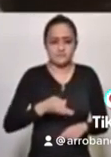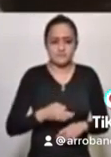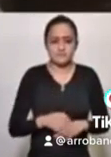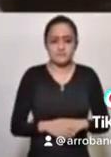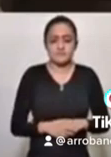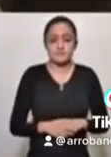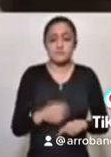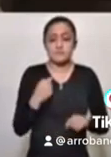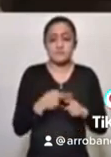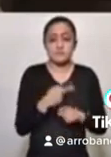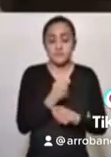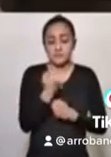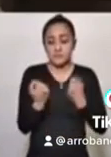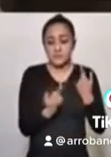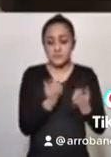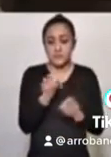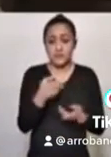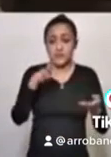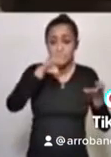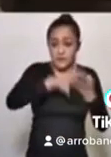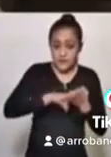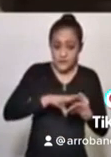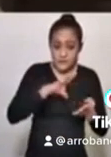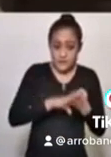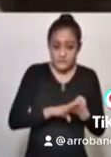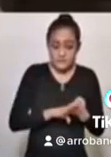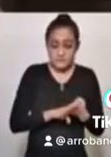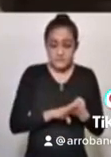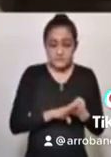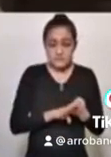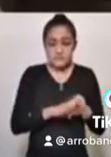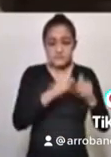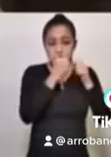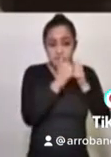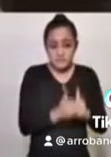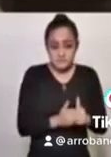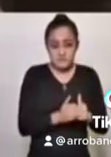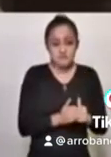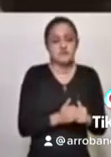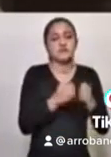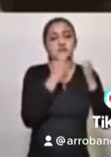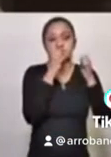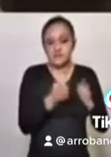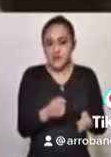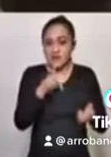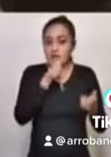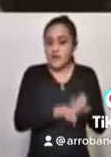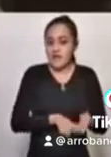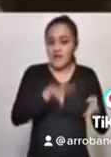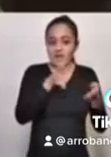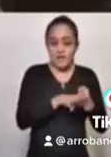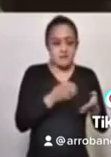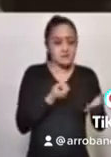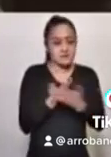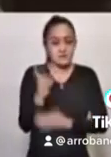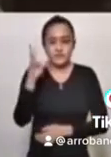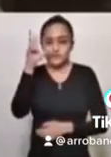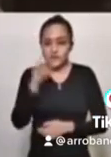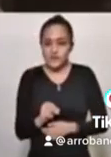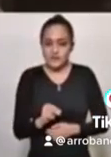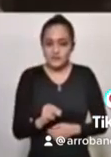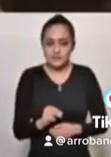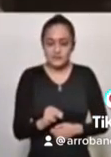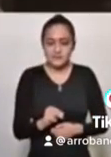Quienes están privados de su libertad, ¿sí?, están en el reclusorio, en donde